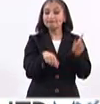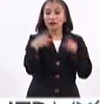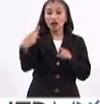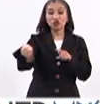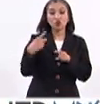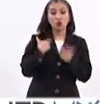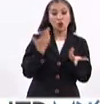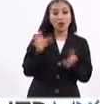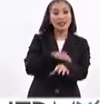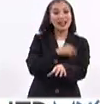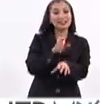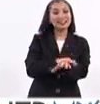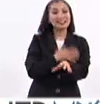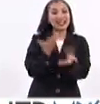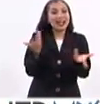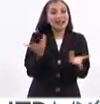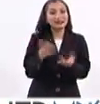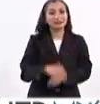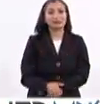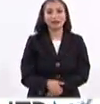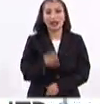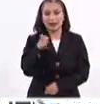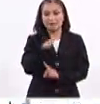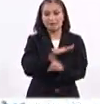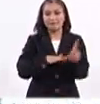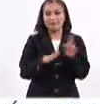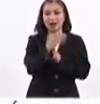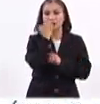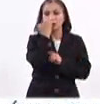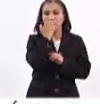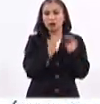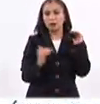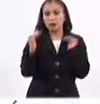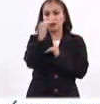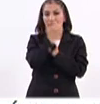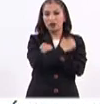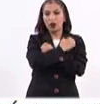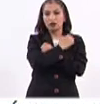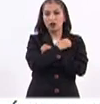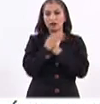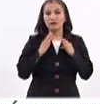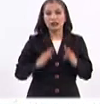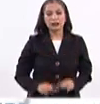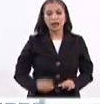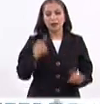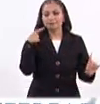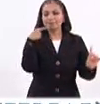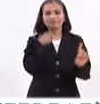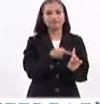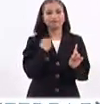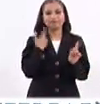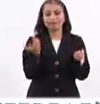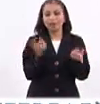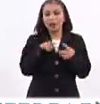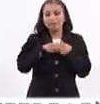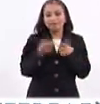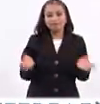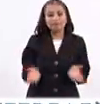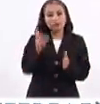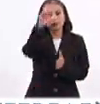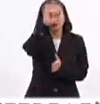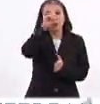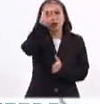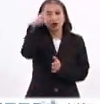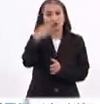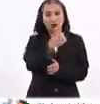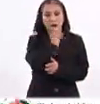su gasto energético que tenga. En este contexto, la Escuela Superior de Educación Física tiene como objetivo propiciar y orientar